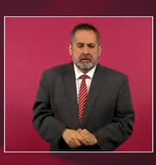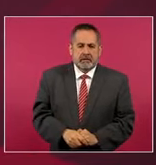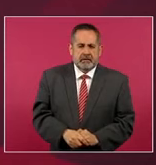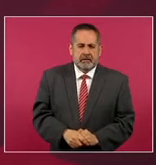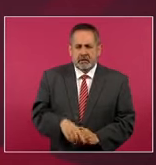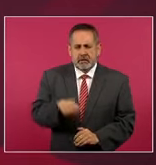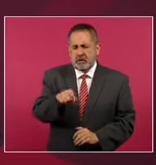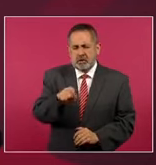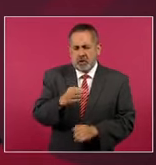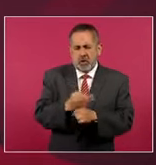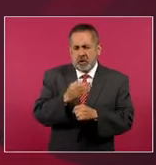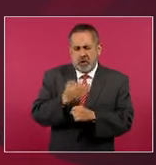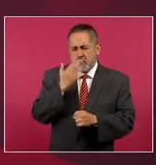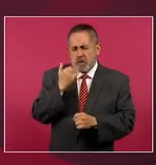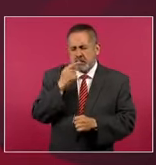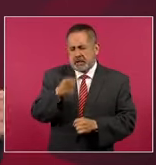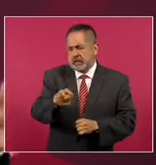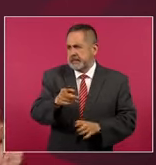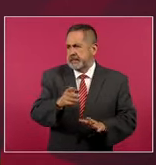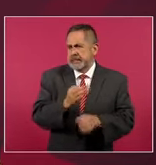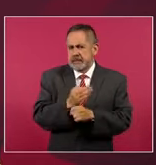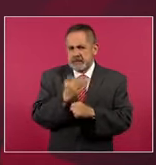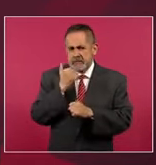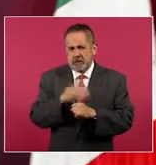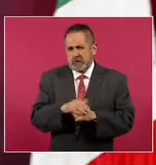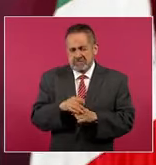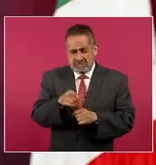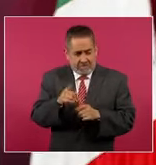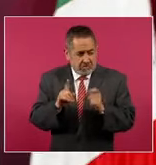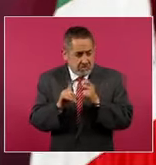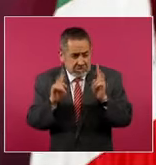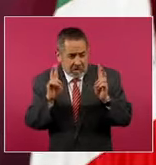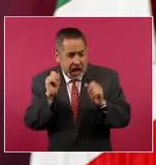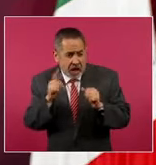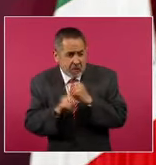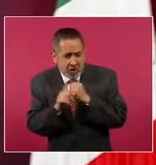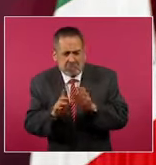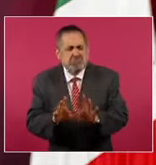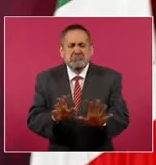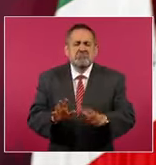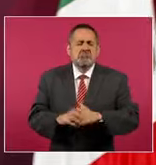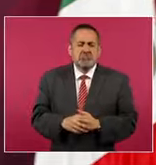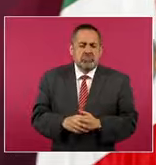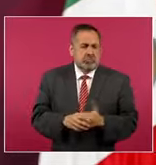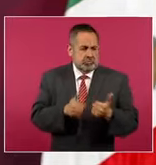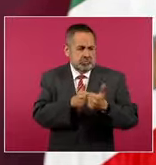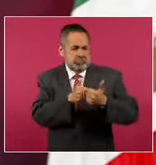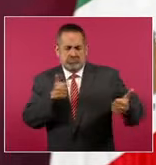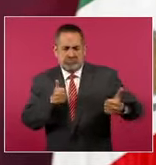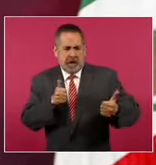No hay ahora este tema, y es parte de la autonomía.